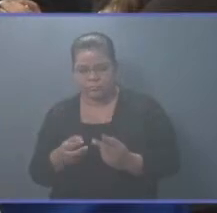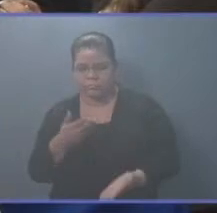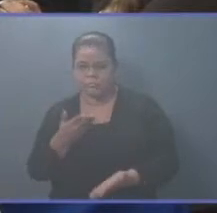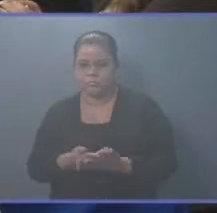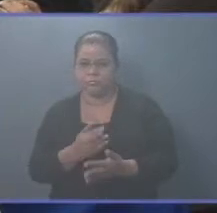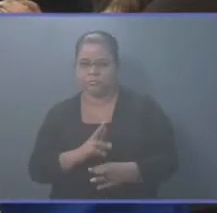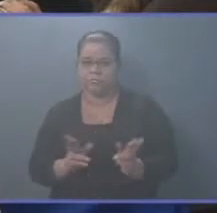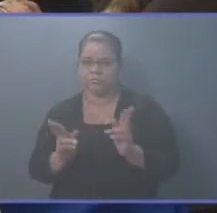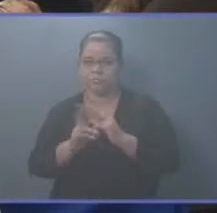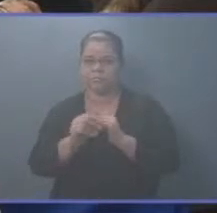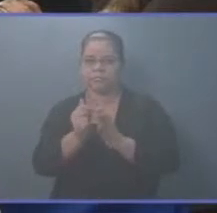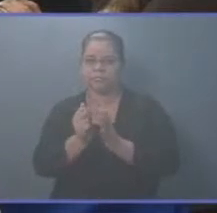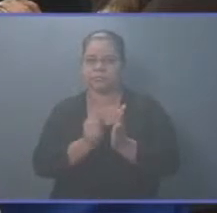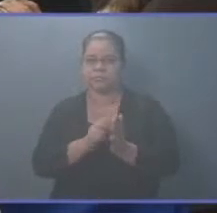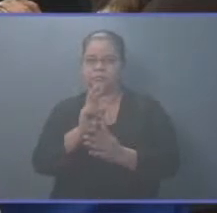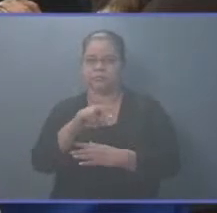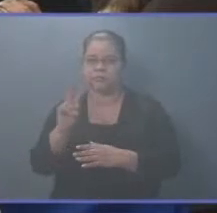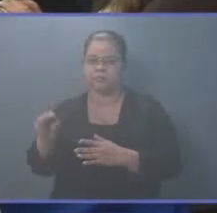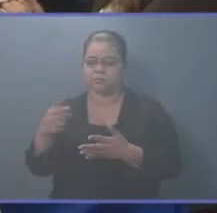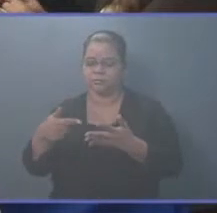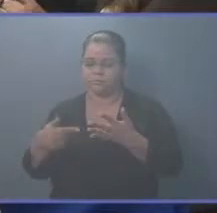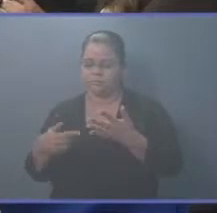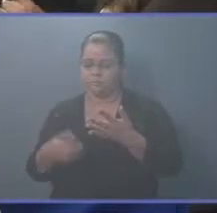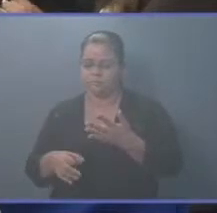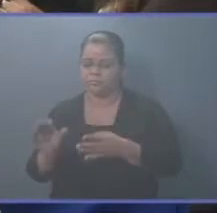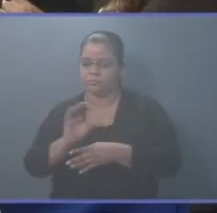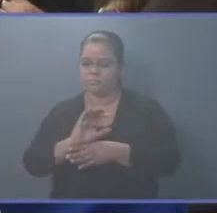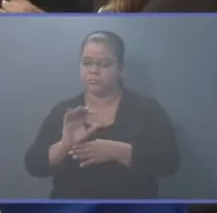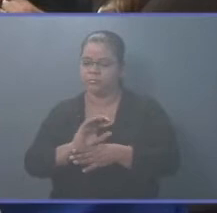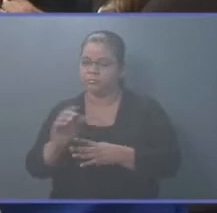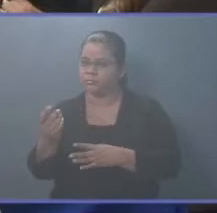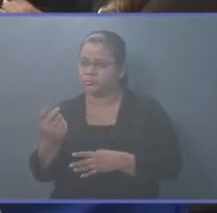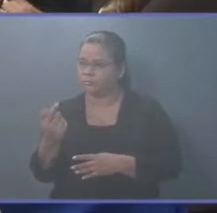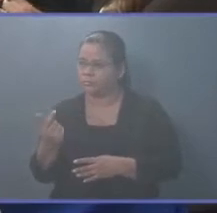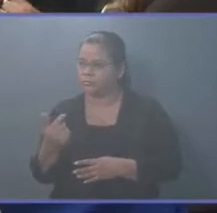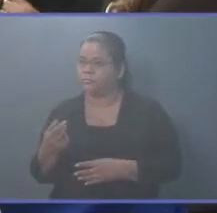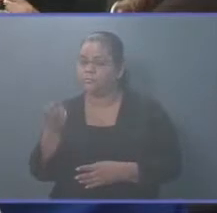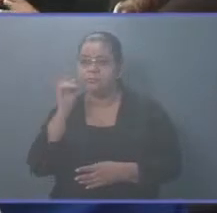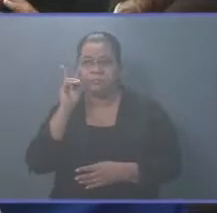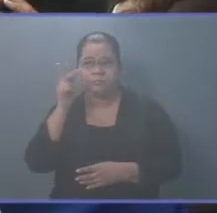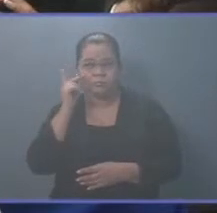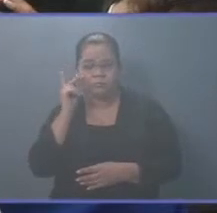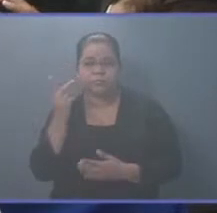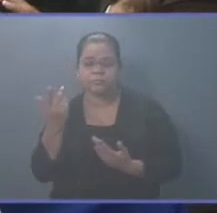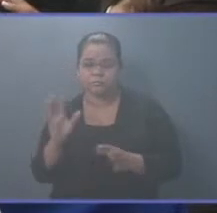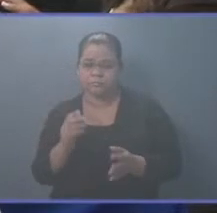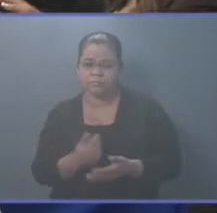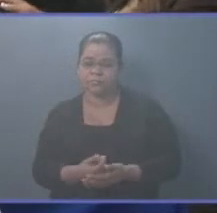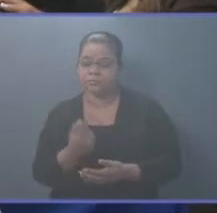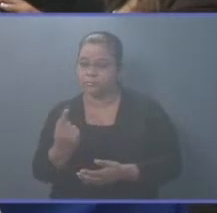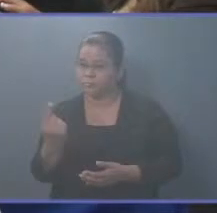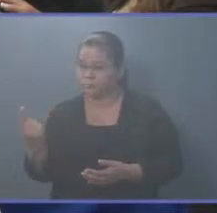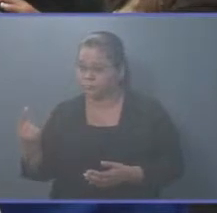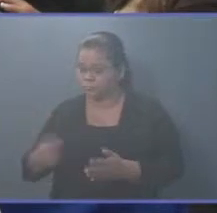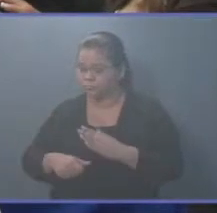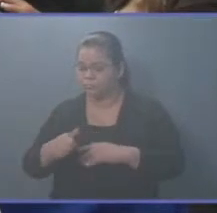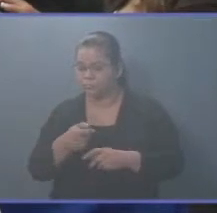de reforma al artículo 22 de la Ley de la Carrera Policial, implicaría la extracción del personal